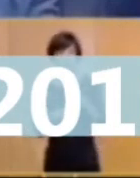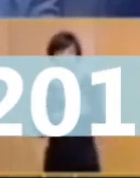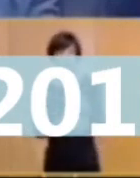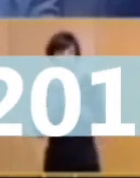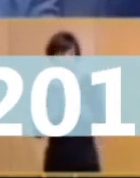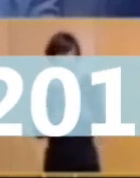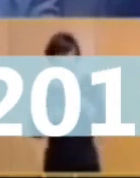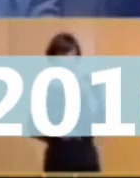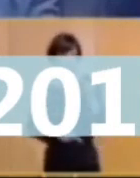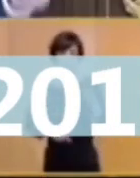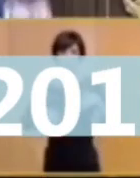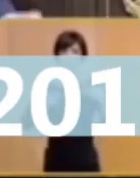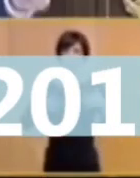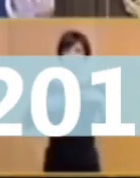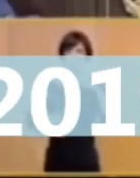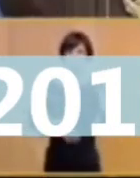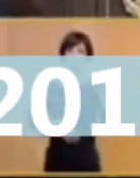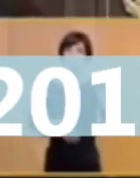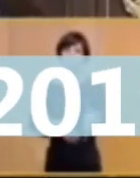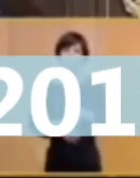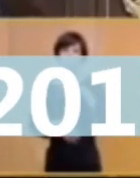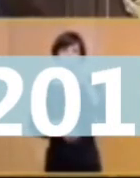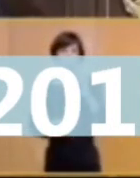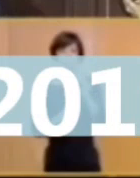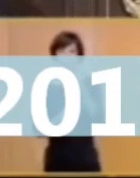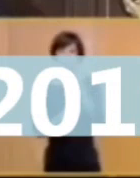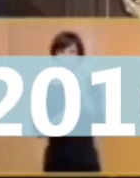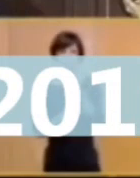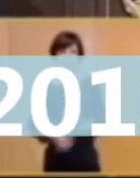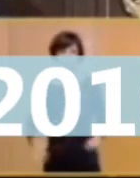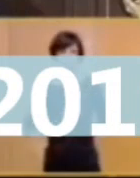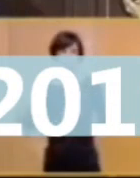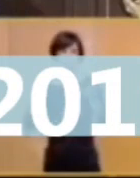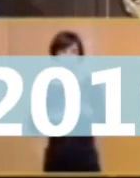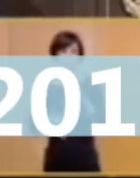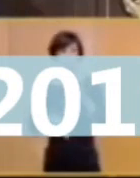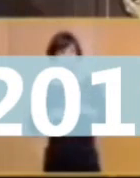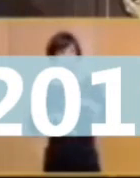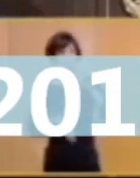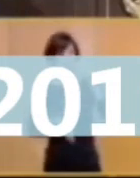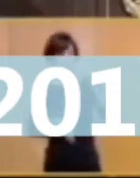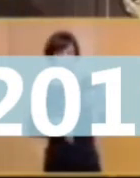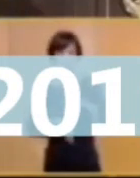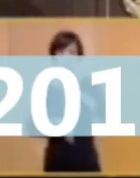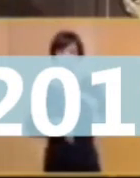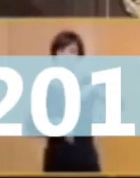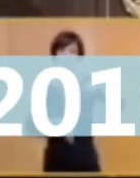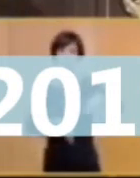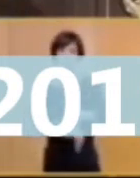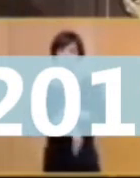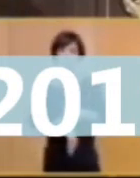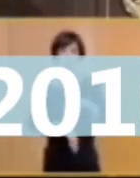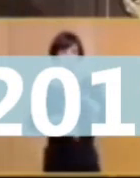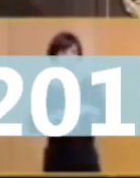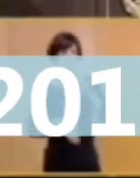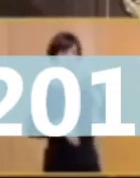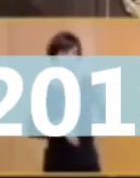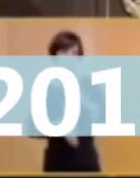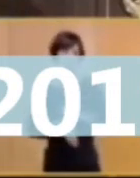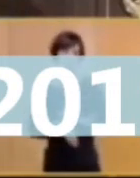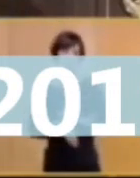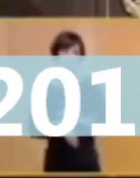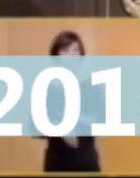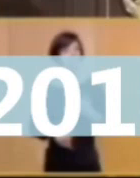improvisaciones y de no hacer caso a nadie es por su culpa señor presidente del gobierno por su culpa y termino